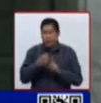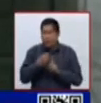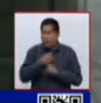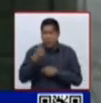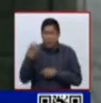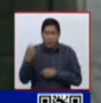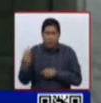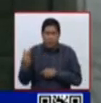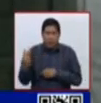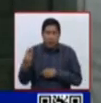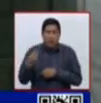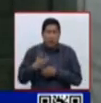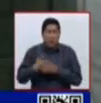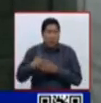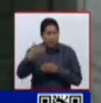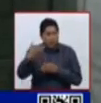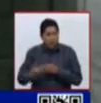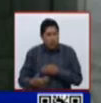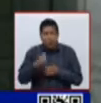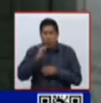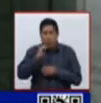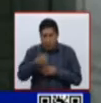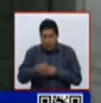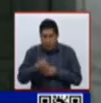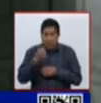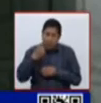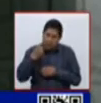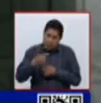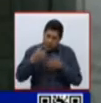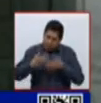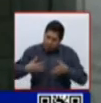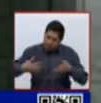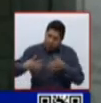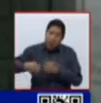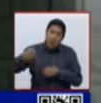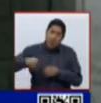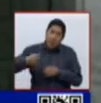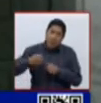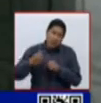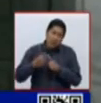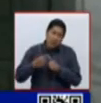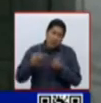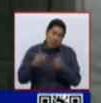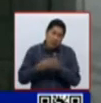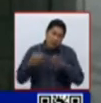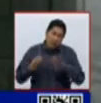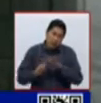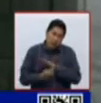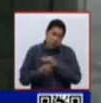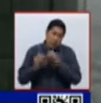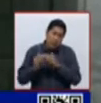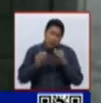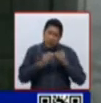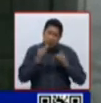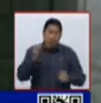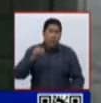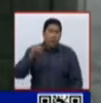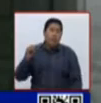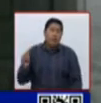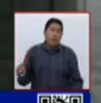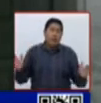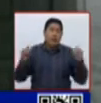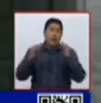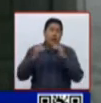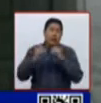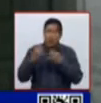esta oportunidad y el día de mañana ya, según lo ha dispuesto el Tribunal Primero de Sentencia Anticorrupción de la Ciudad de La Paz, puedan visitar